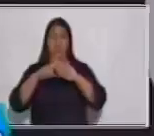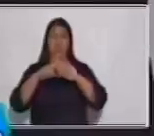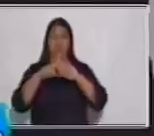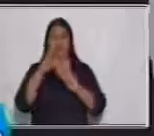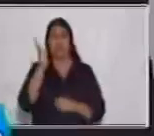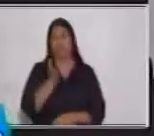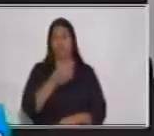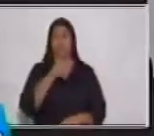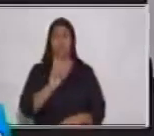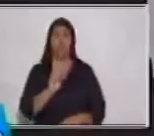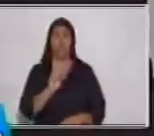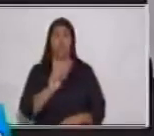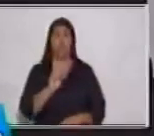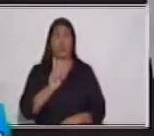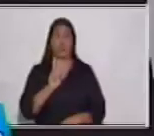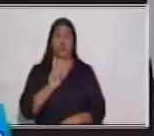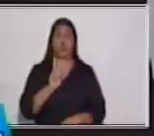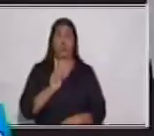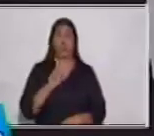partido 2